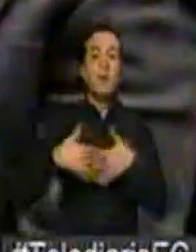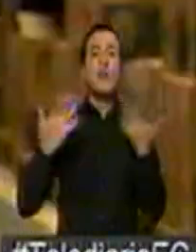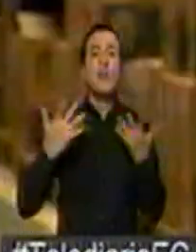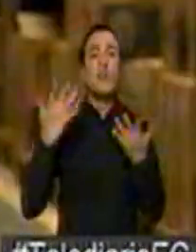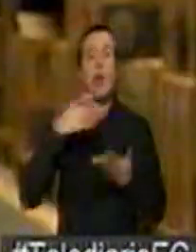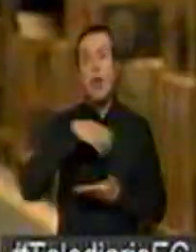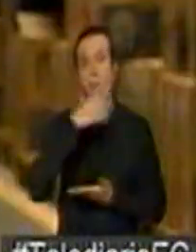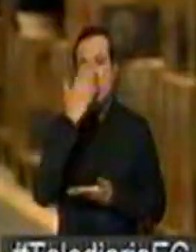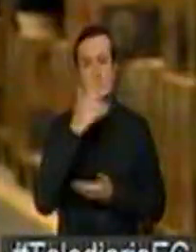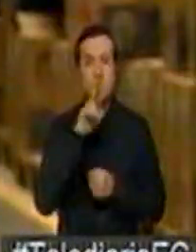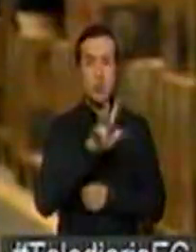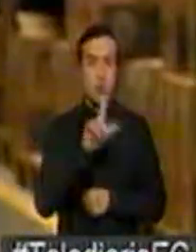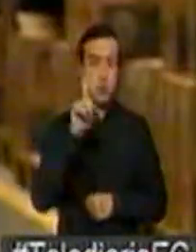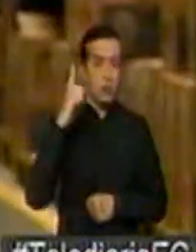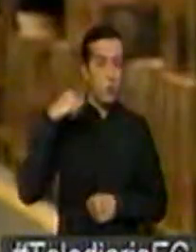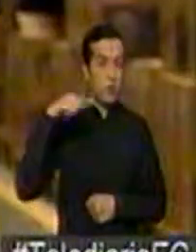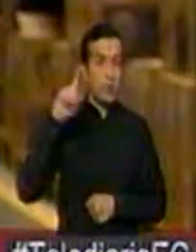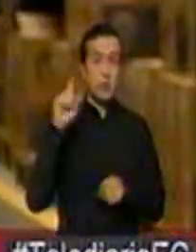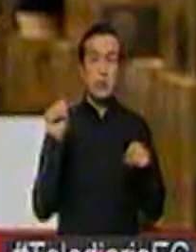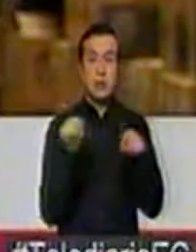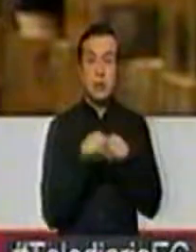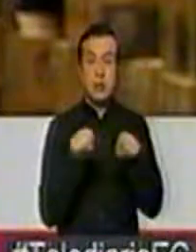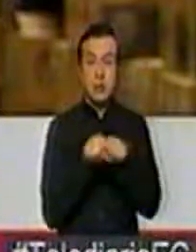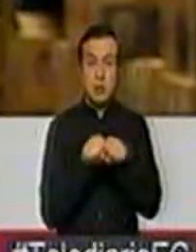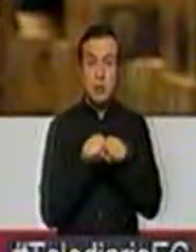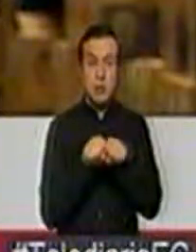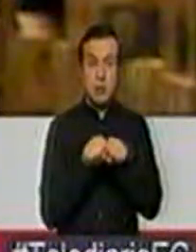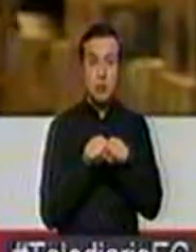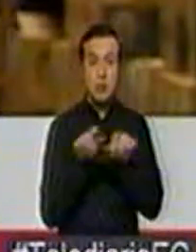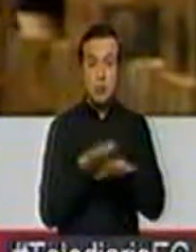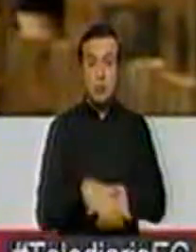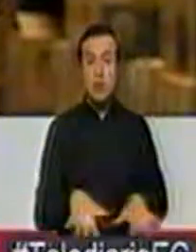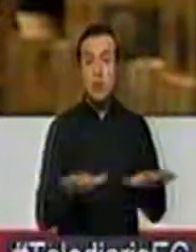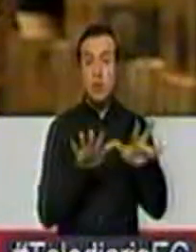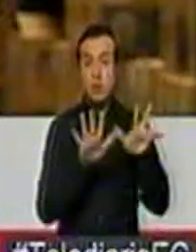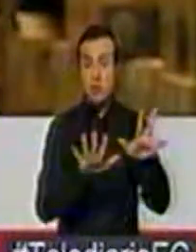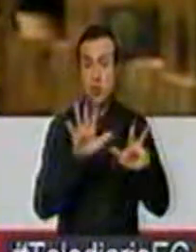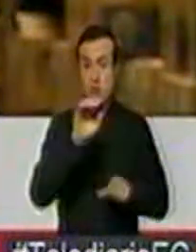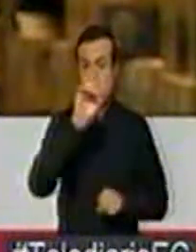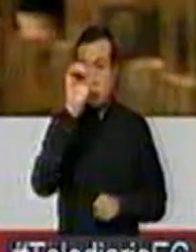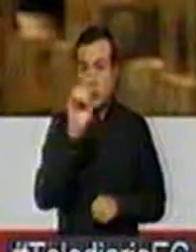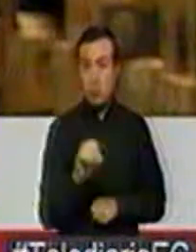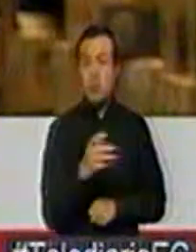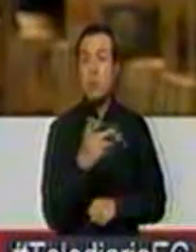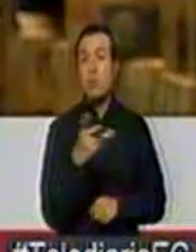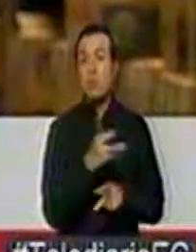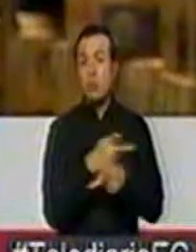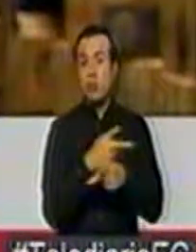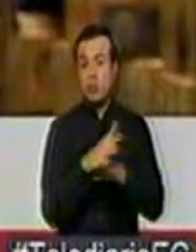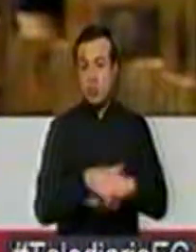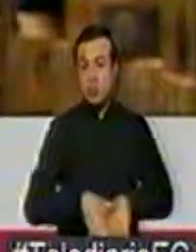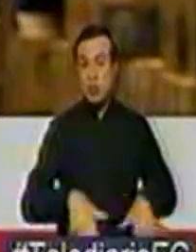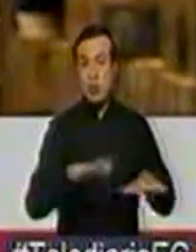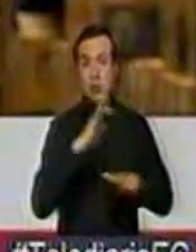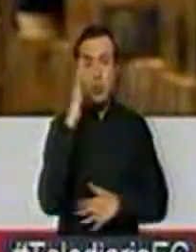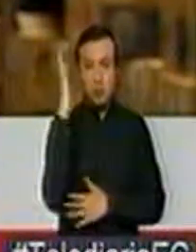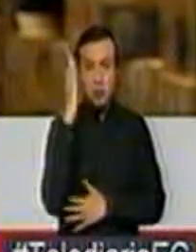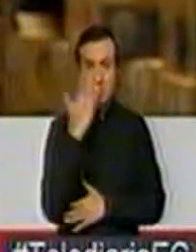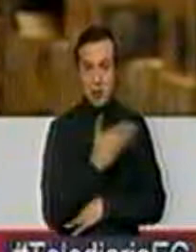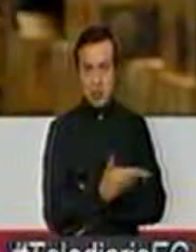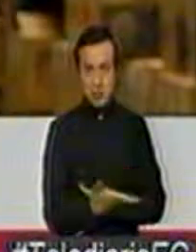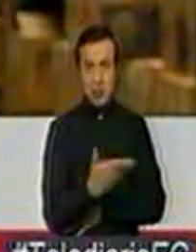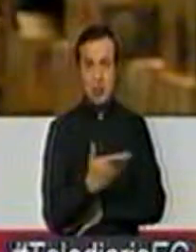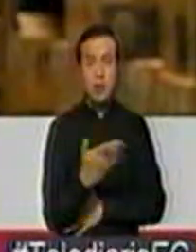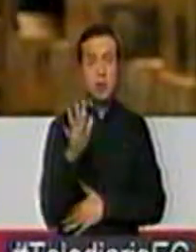Ambato. De los 31 millones de pares de zapatos que se fabrican cada año en Ecuador, el 80% se produce aquí, en Tungurahua. Las